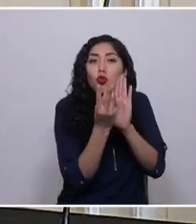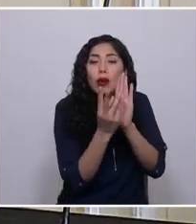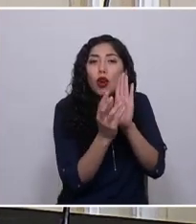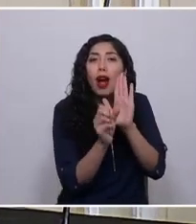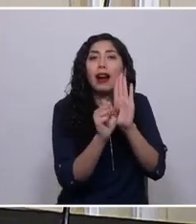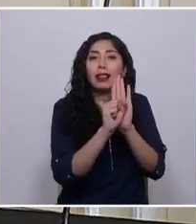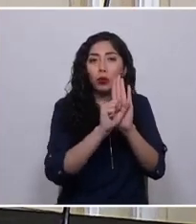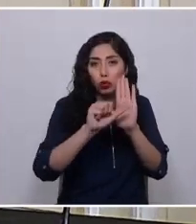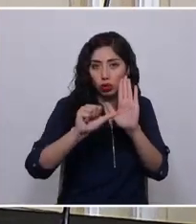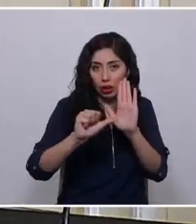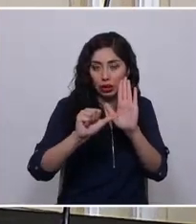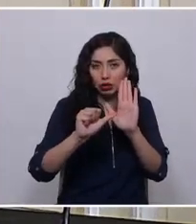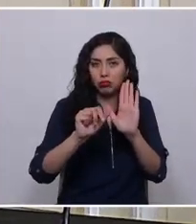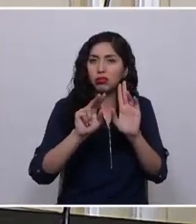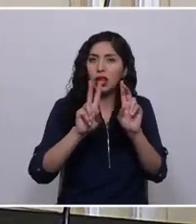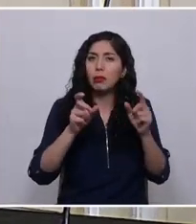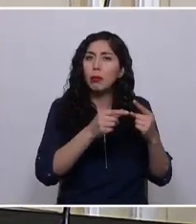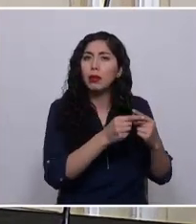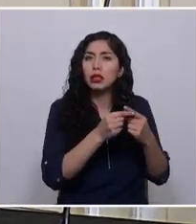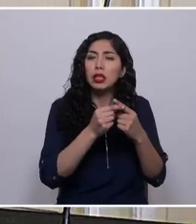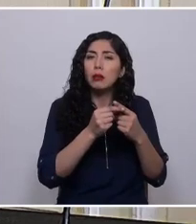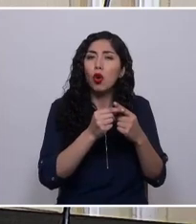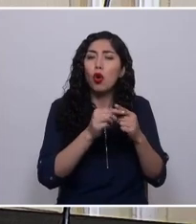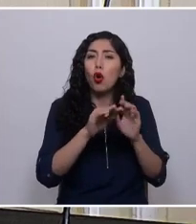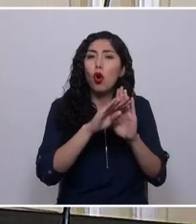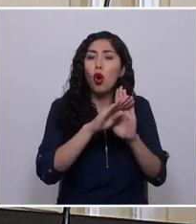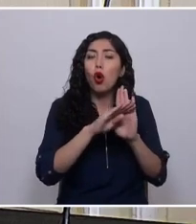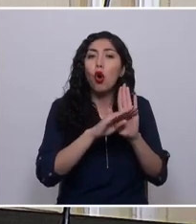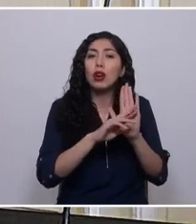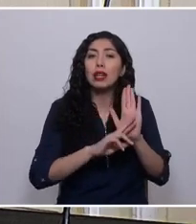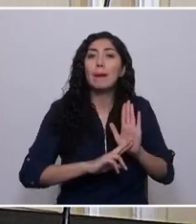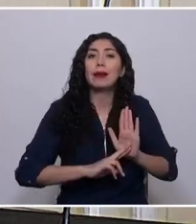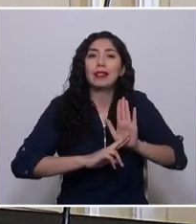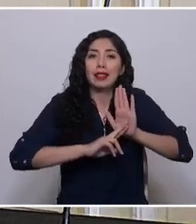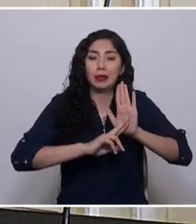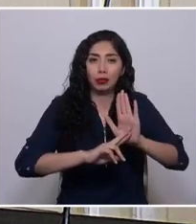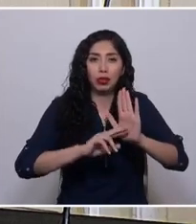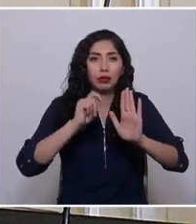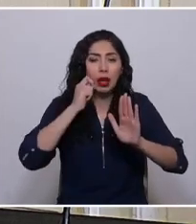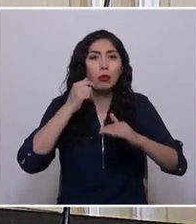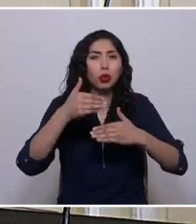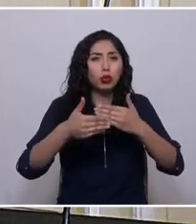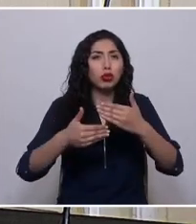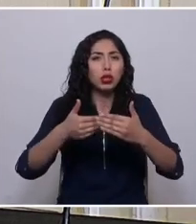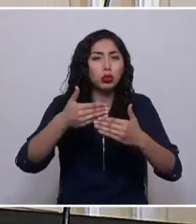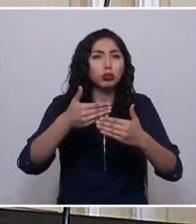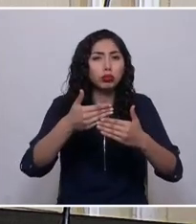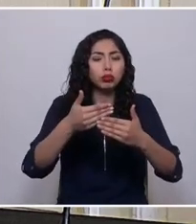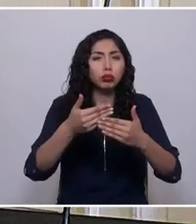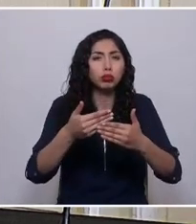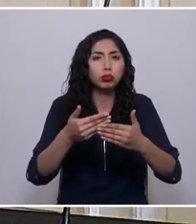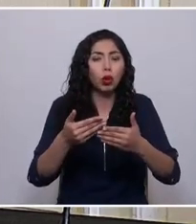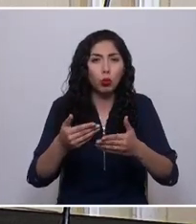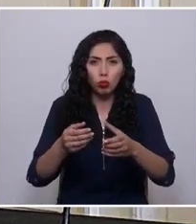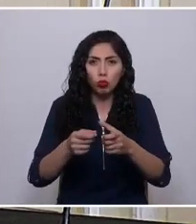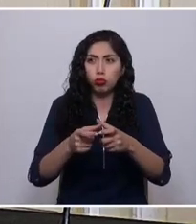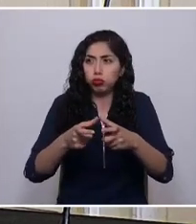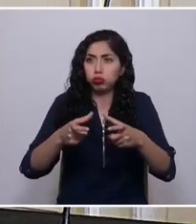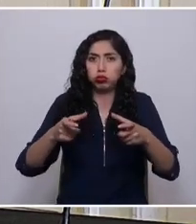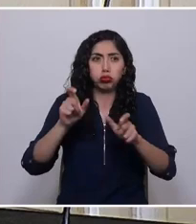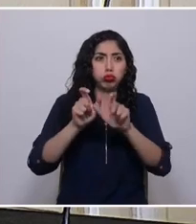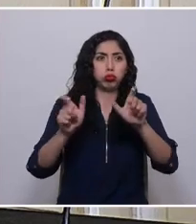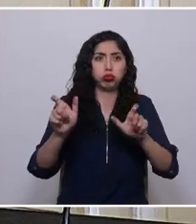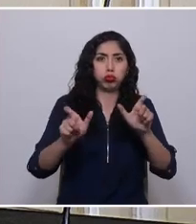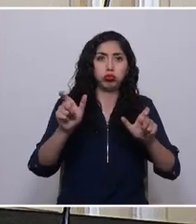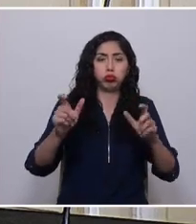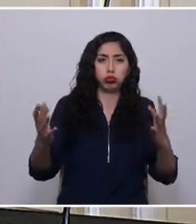que habla del principio de representatividad, señalando que el proceso procurará lograr un alto grado de convocatoria y con ello de